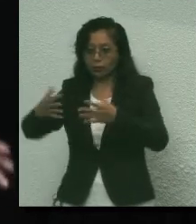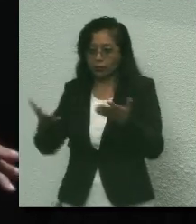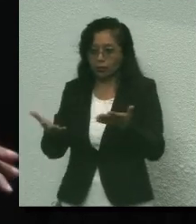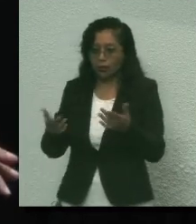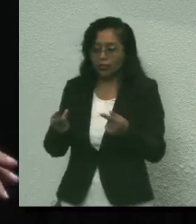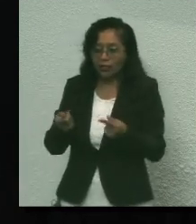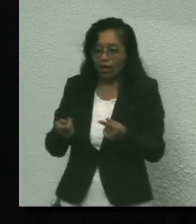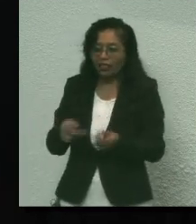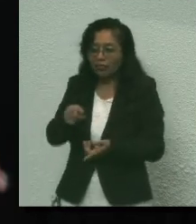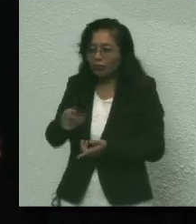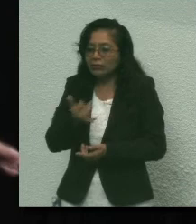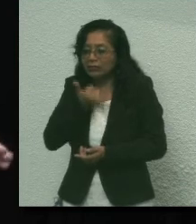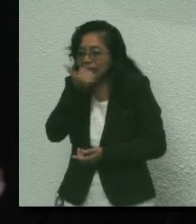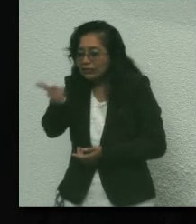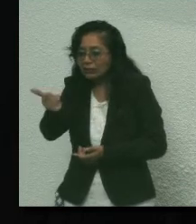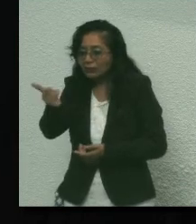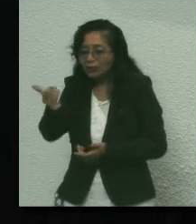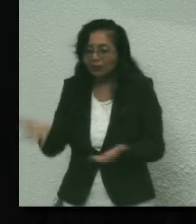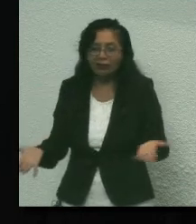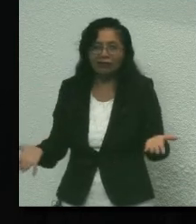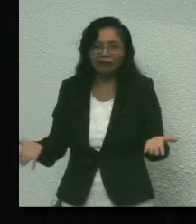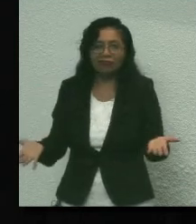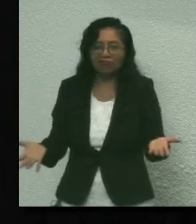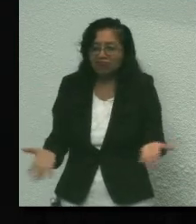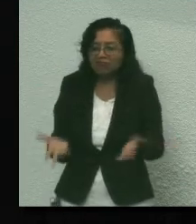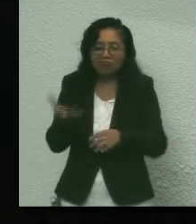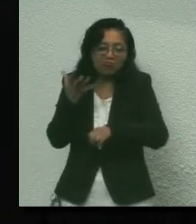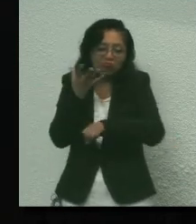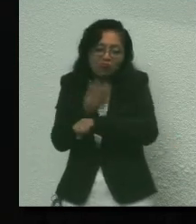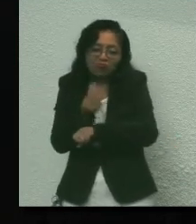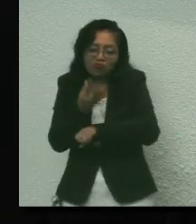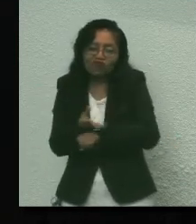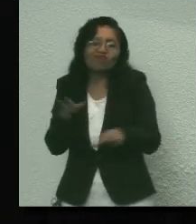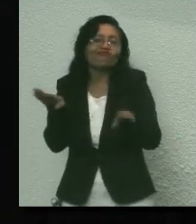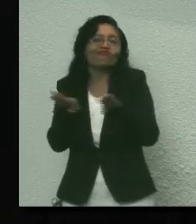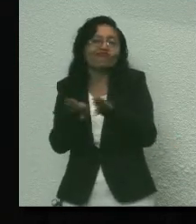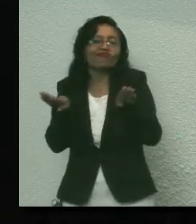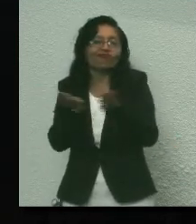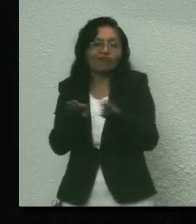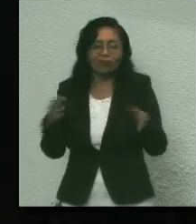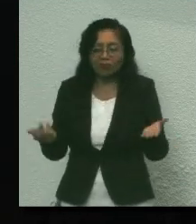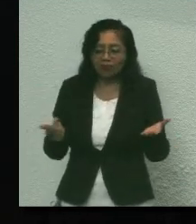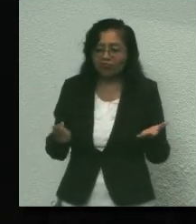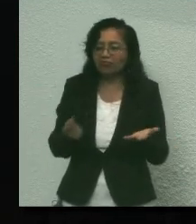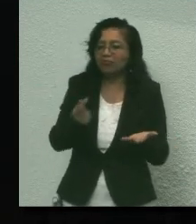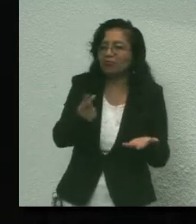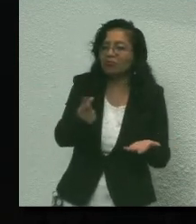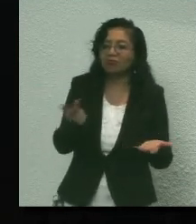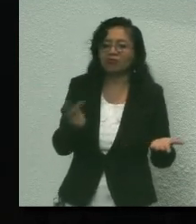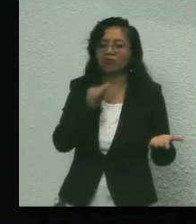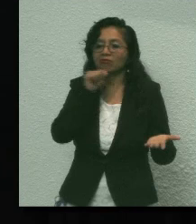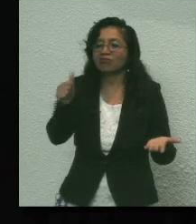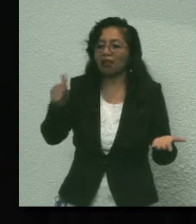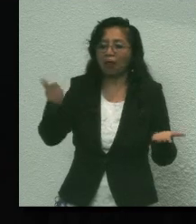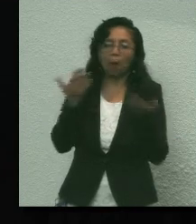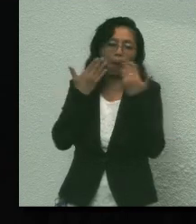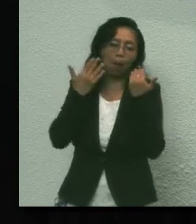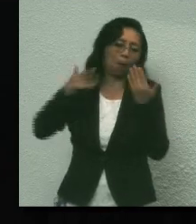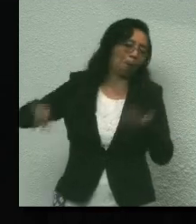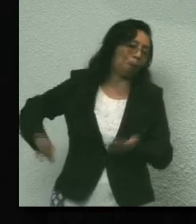se ha fallado, sin ánimo de componer, es evidente lo poco o nada que puede interesar lo